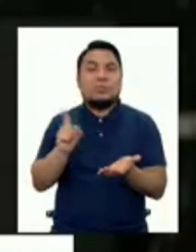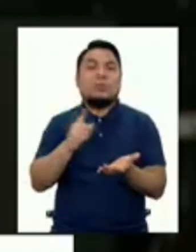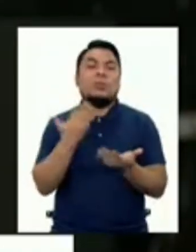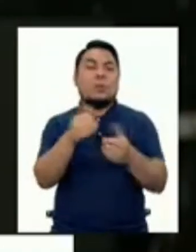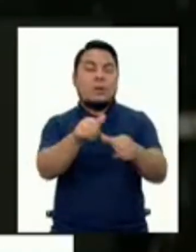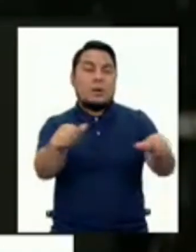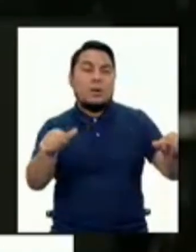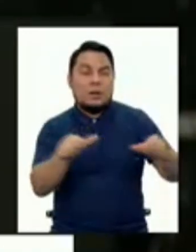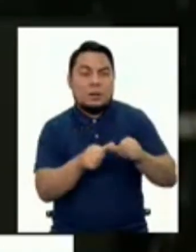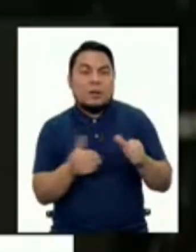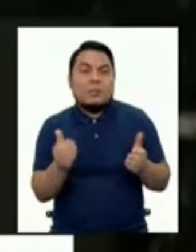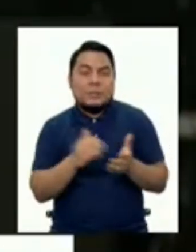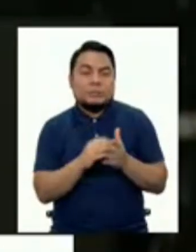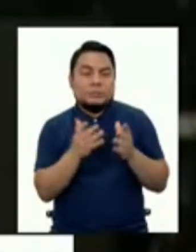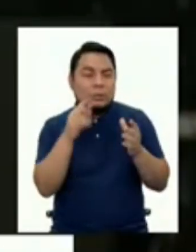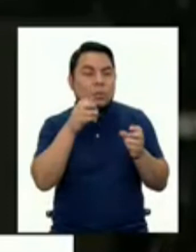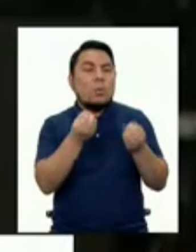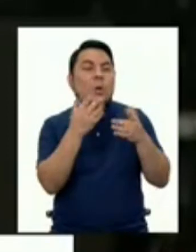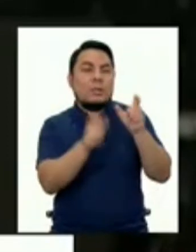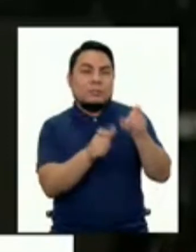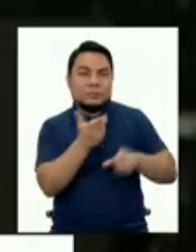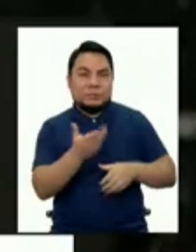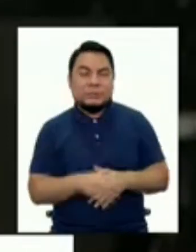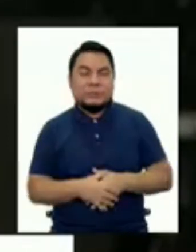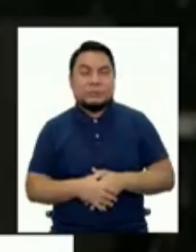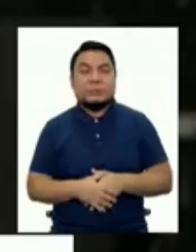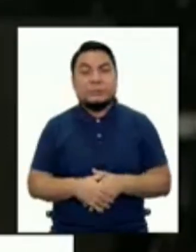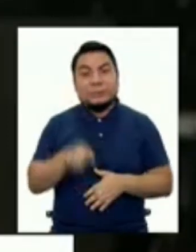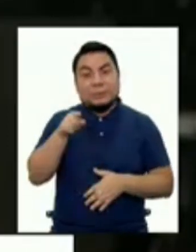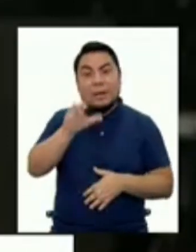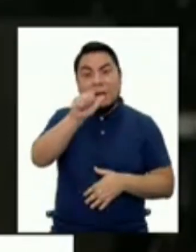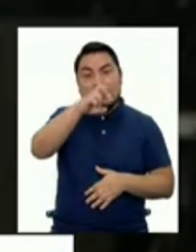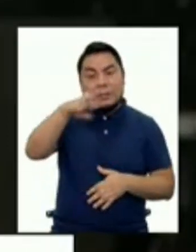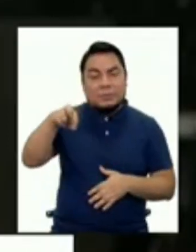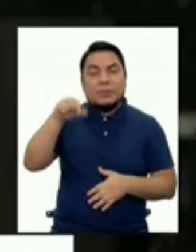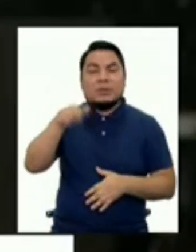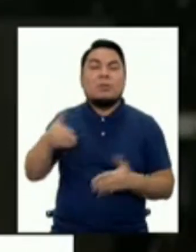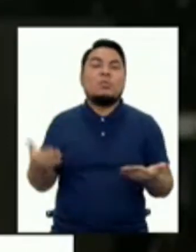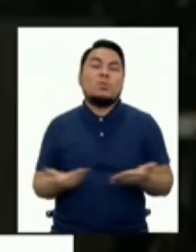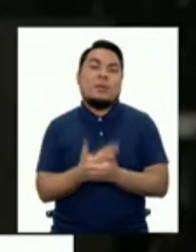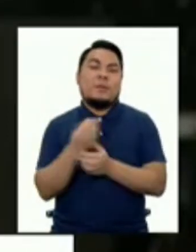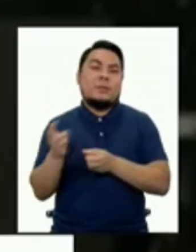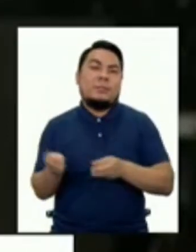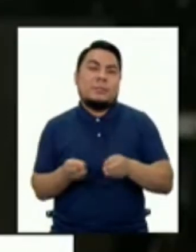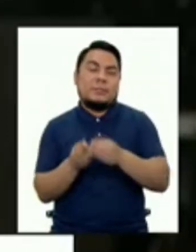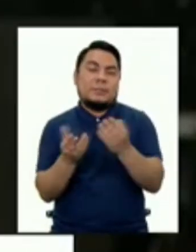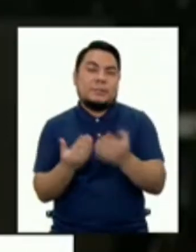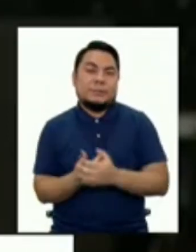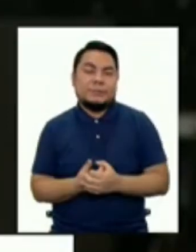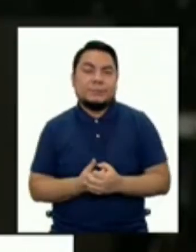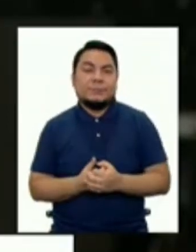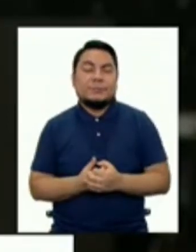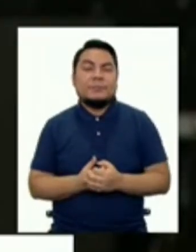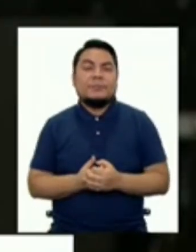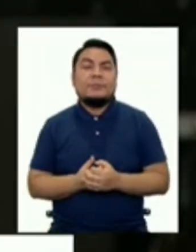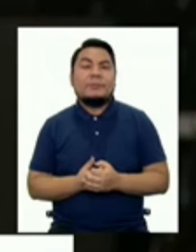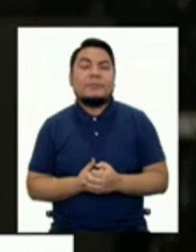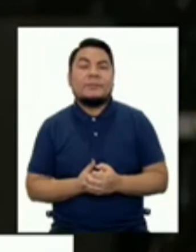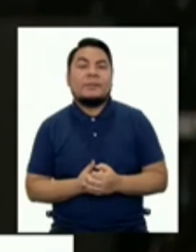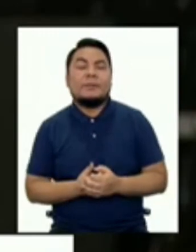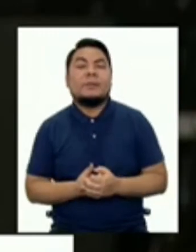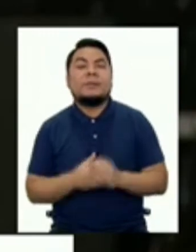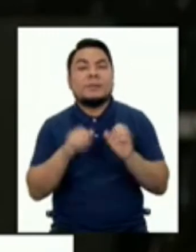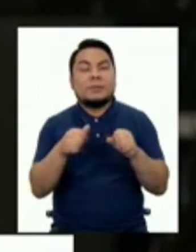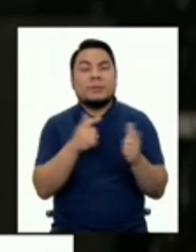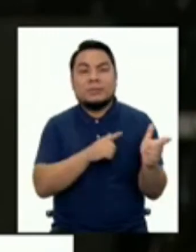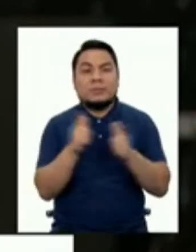área más cercana. Este aplicativo va a tener nuevas modalidades y va